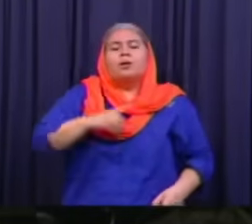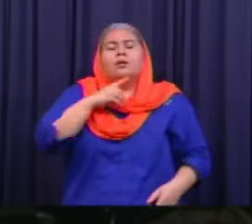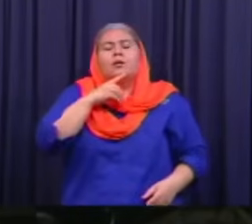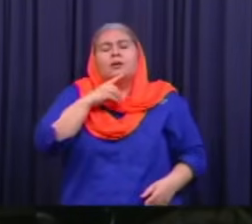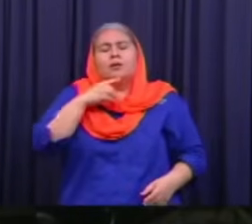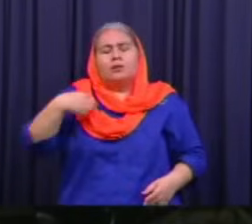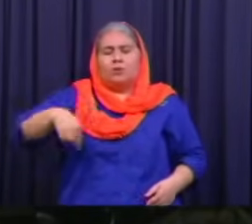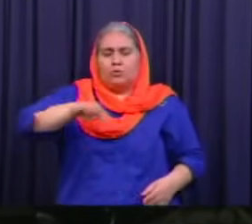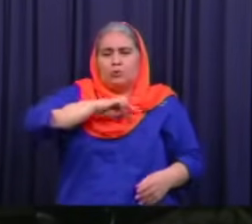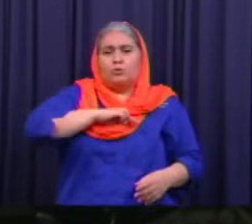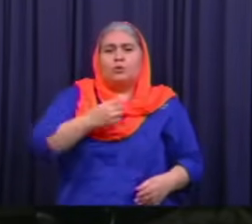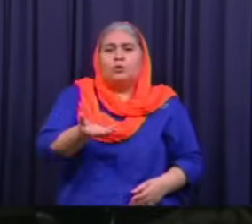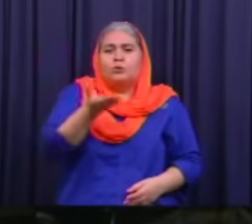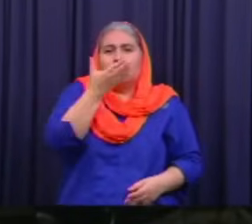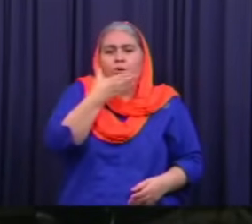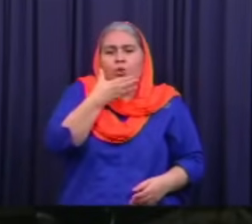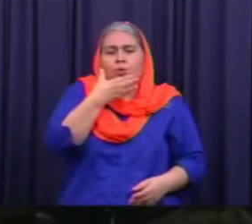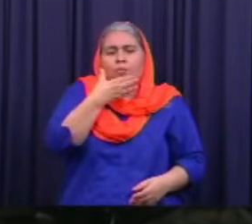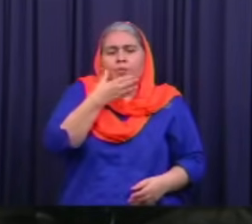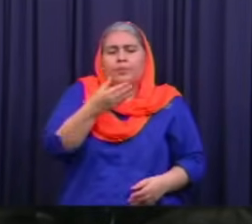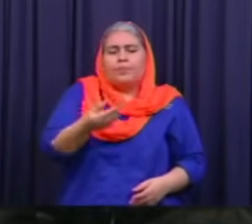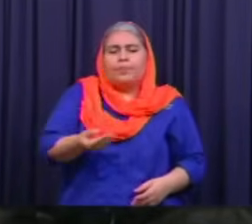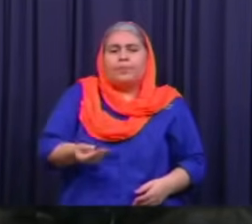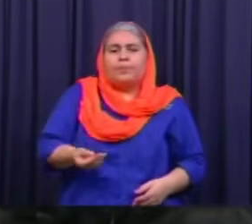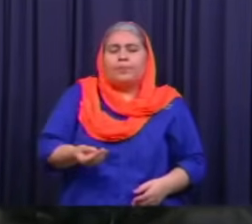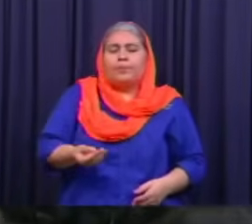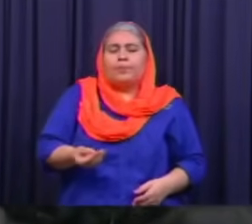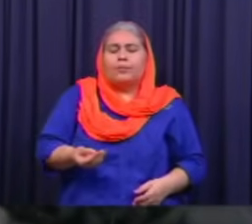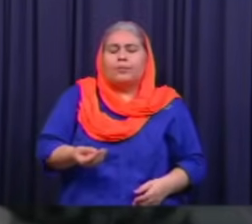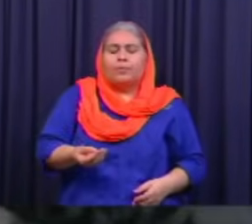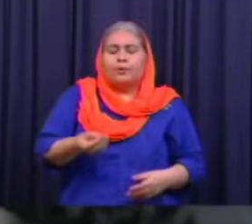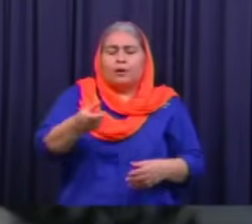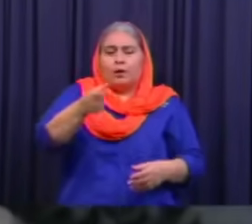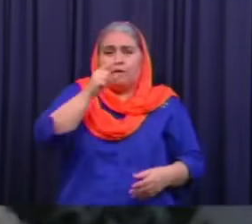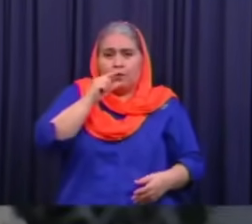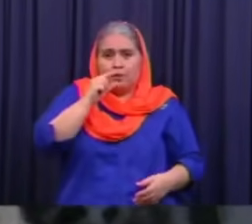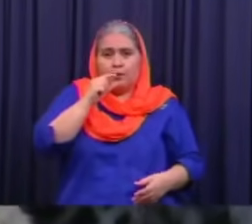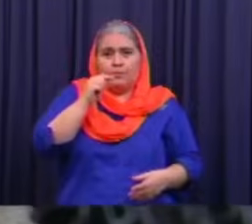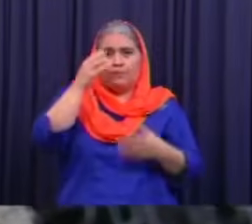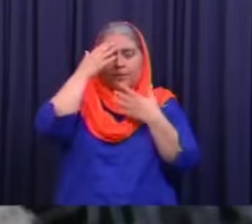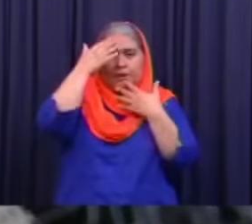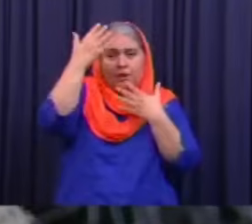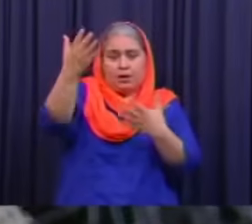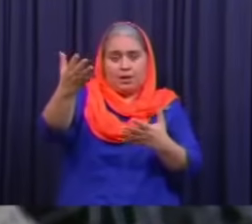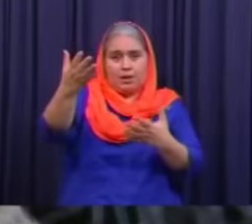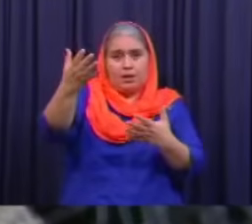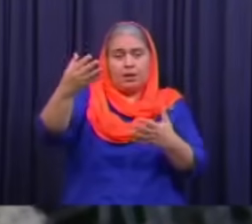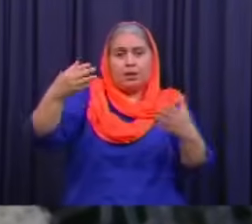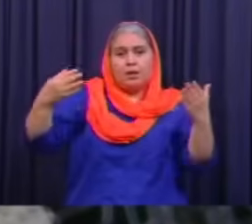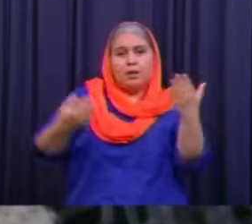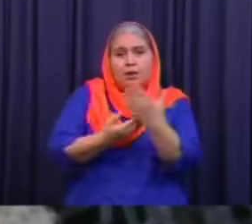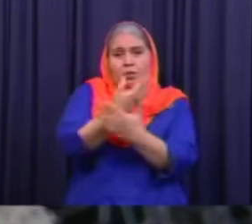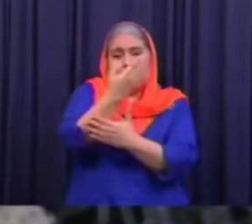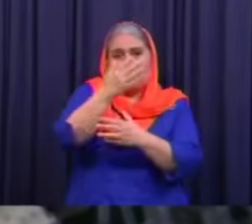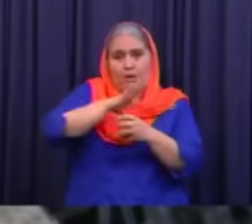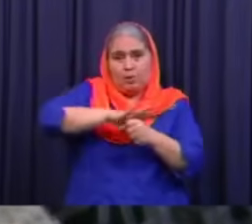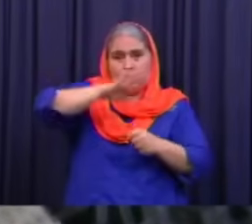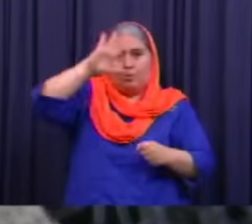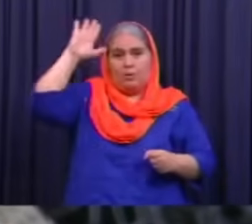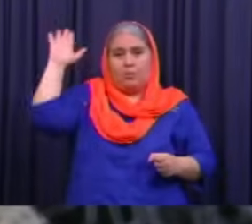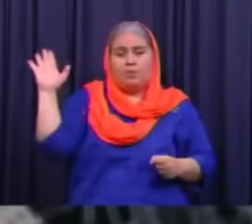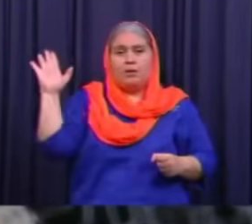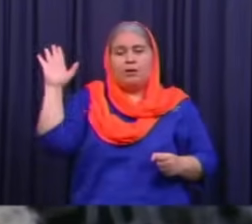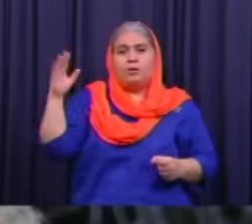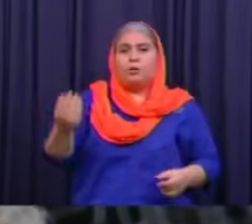sentarnos a tu mesa hoy Así que señor te damos gracias por este nuevo pacto que rompe todos los